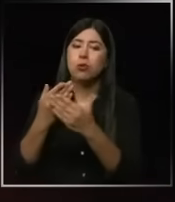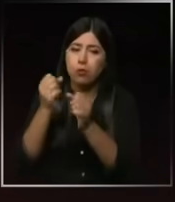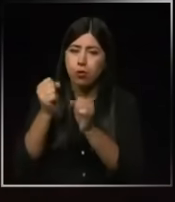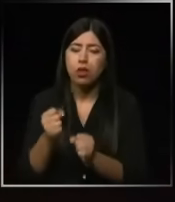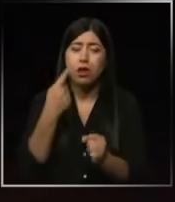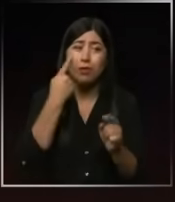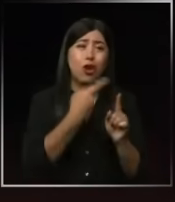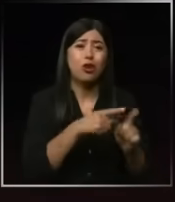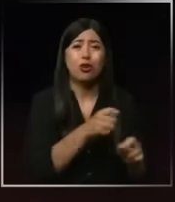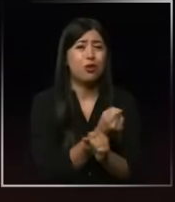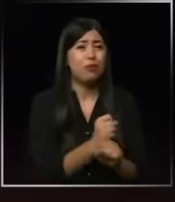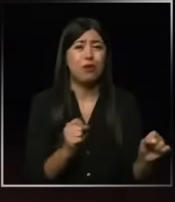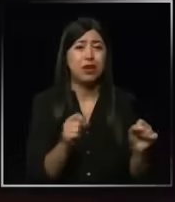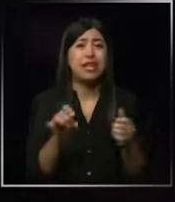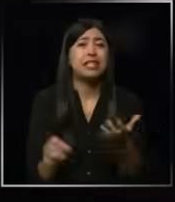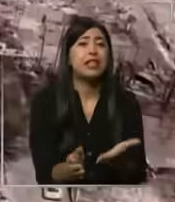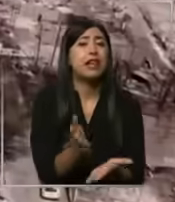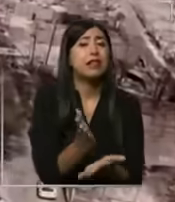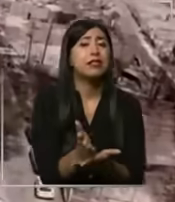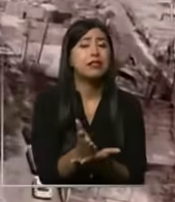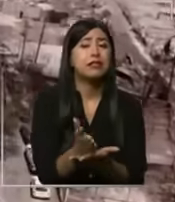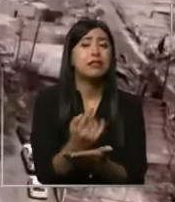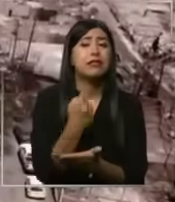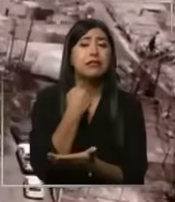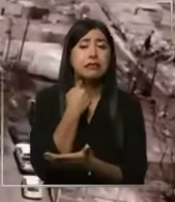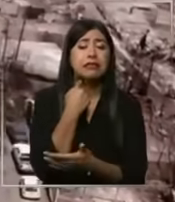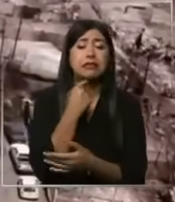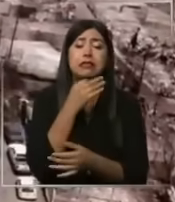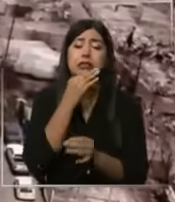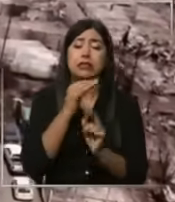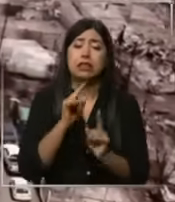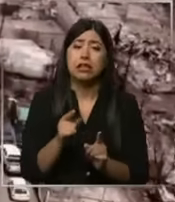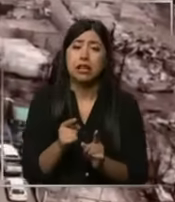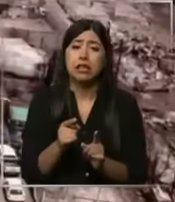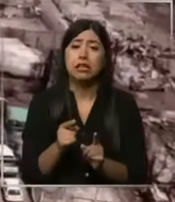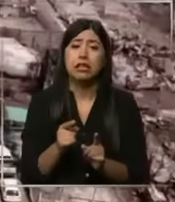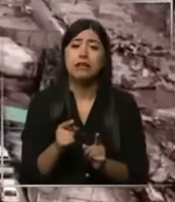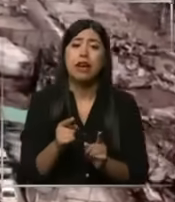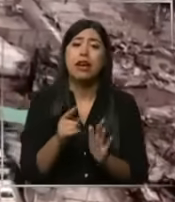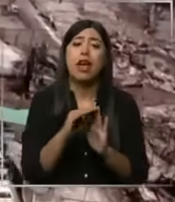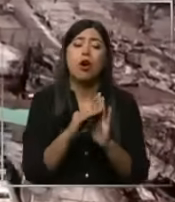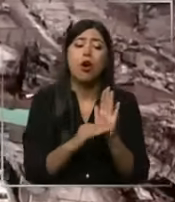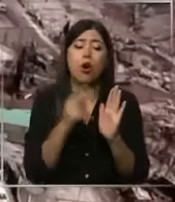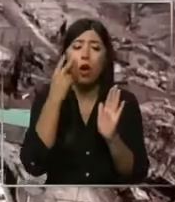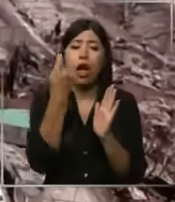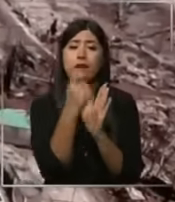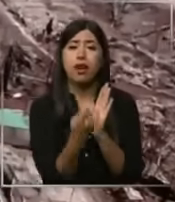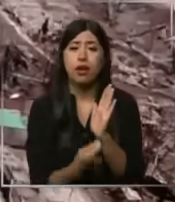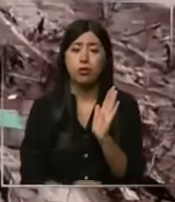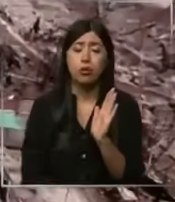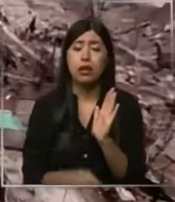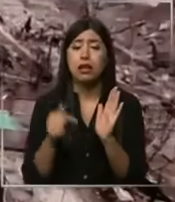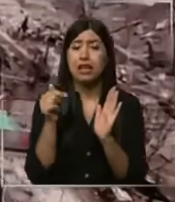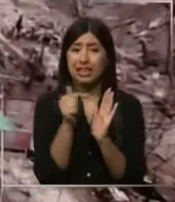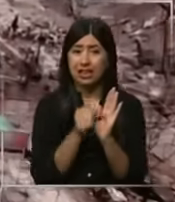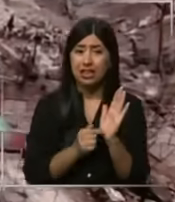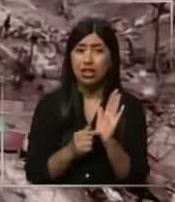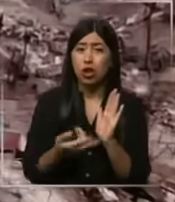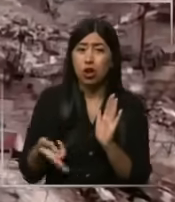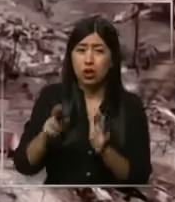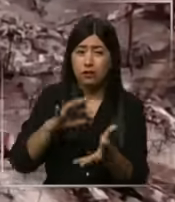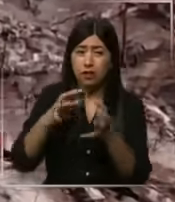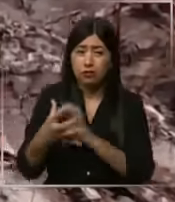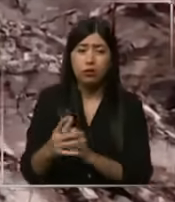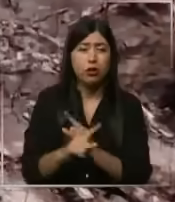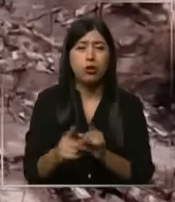son decisiones que, dicen las víctimas, se deben reevaluar para que este nivel de catástrofe no se vuelva a